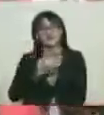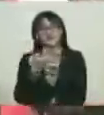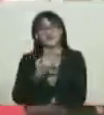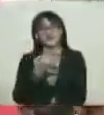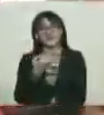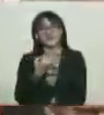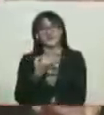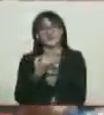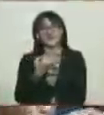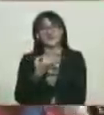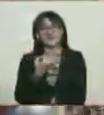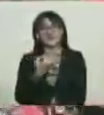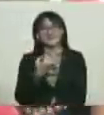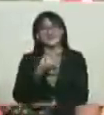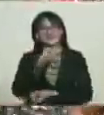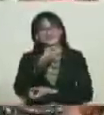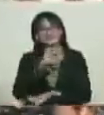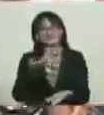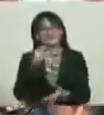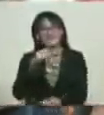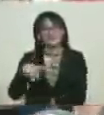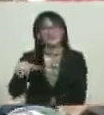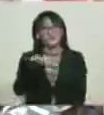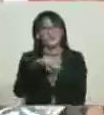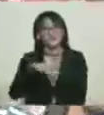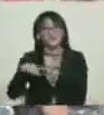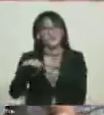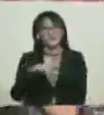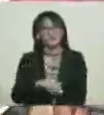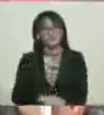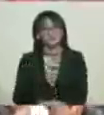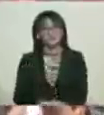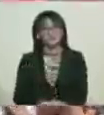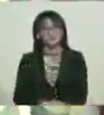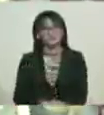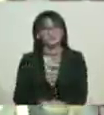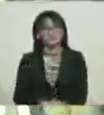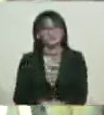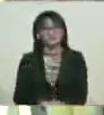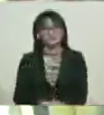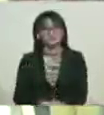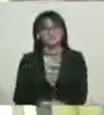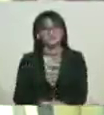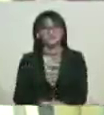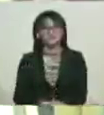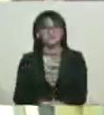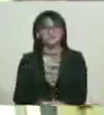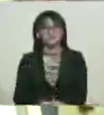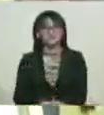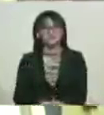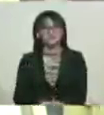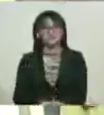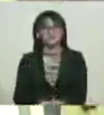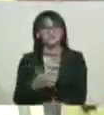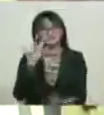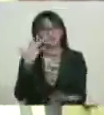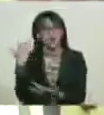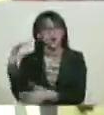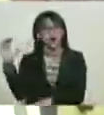le estoy llevando al pueblo el día de hoy. Vemos una